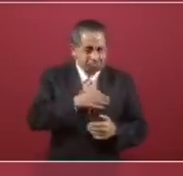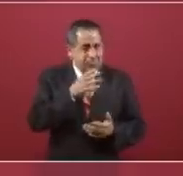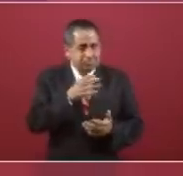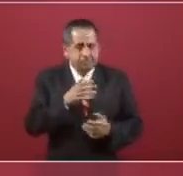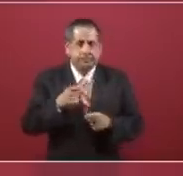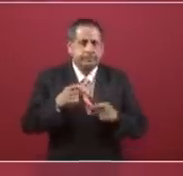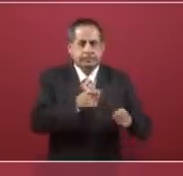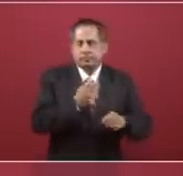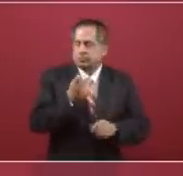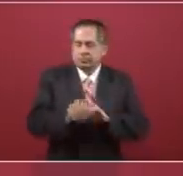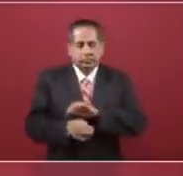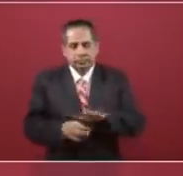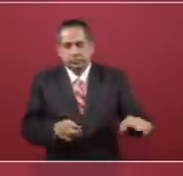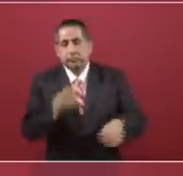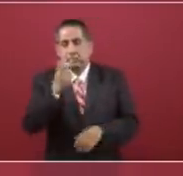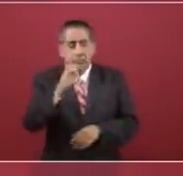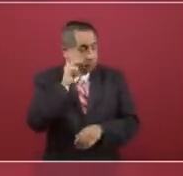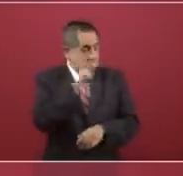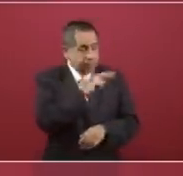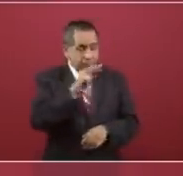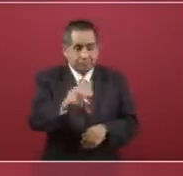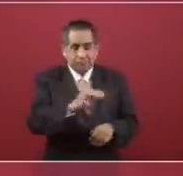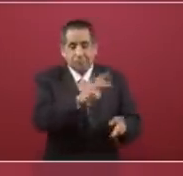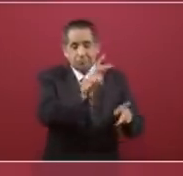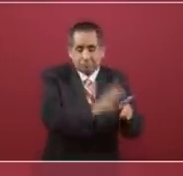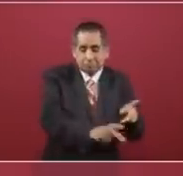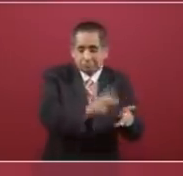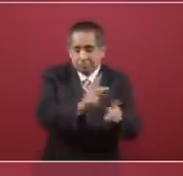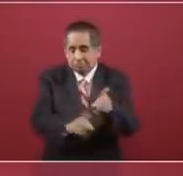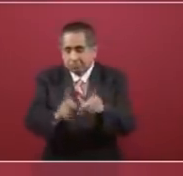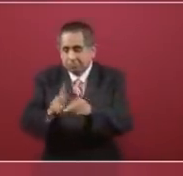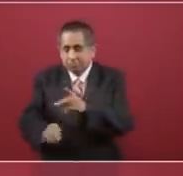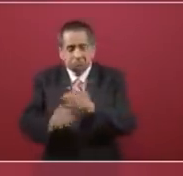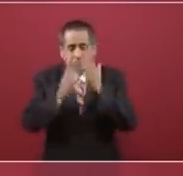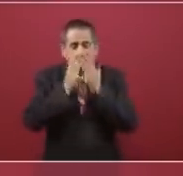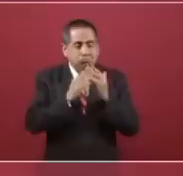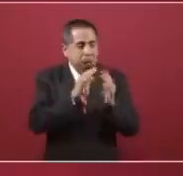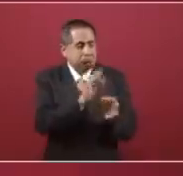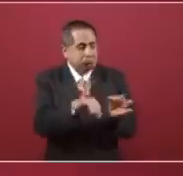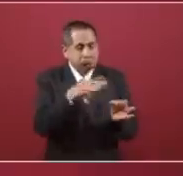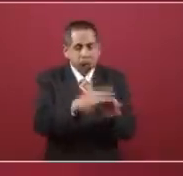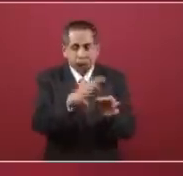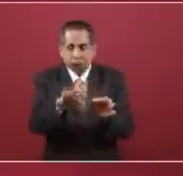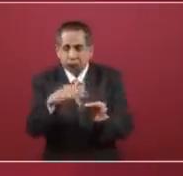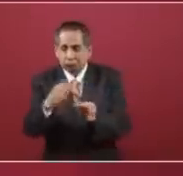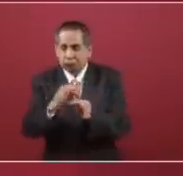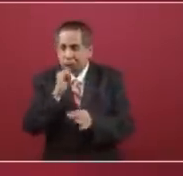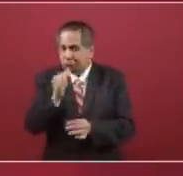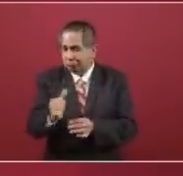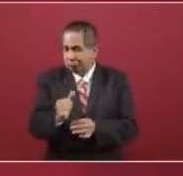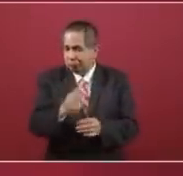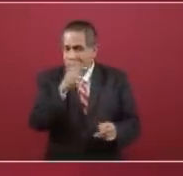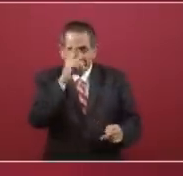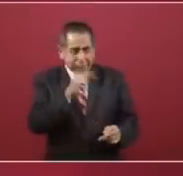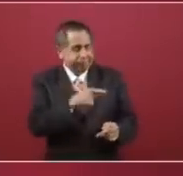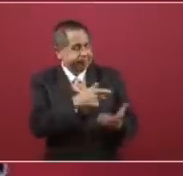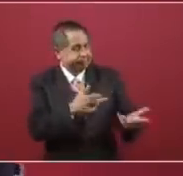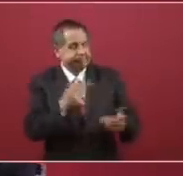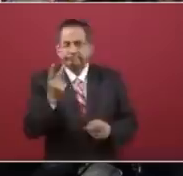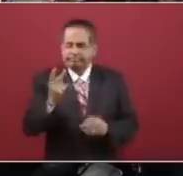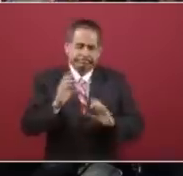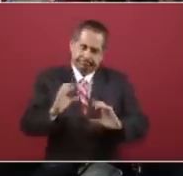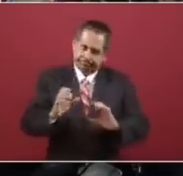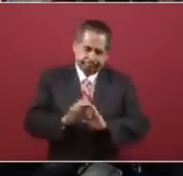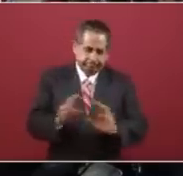y por eso también el tiradero de obras que hay. Por todo el país inconclusas, entonces tenemos que cuidar